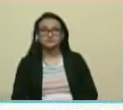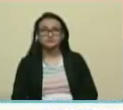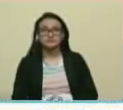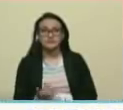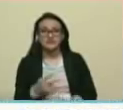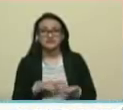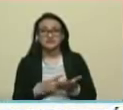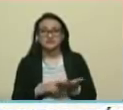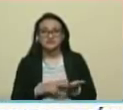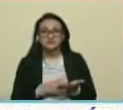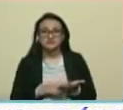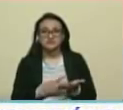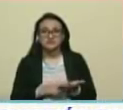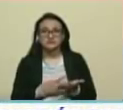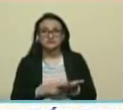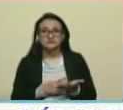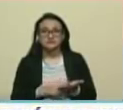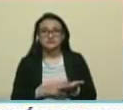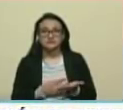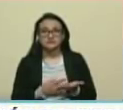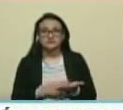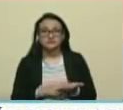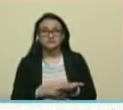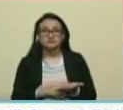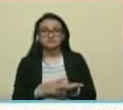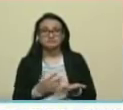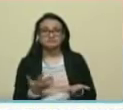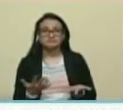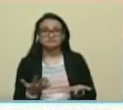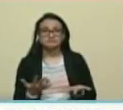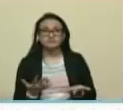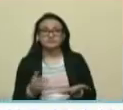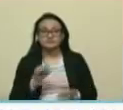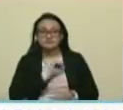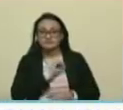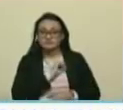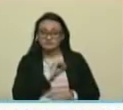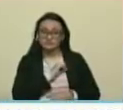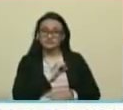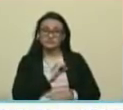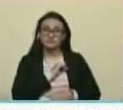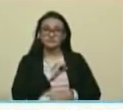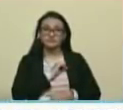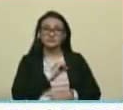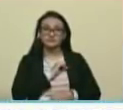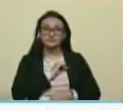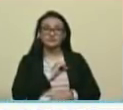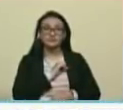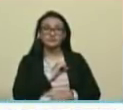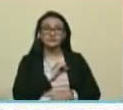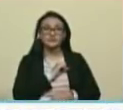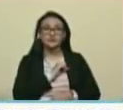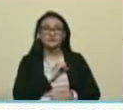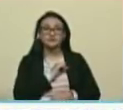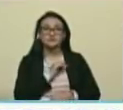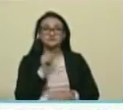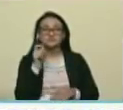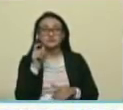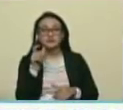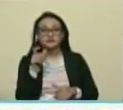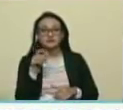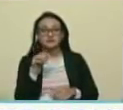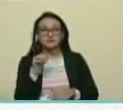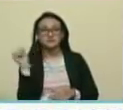inquietud, vamos a decirlo con la palabra que es temor, miedo, de los funcionarios